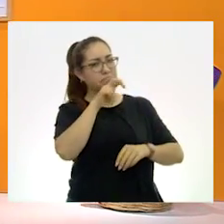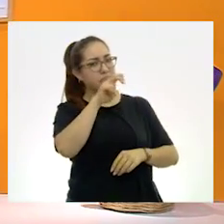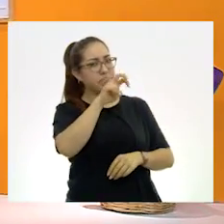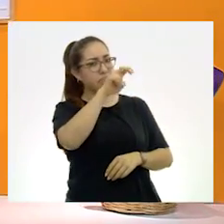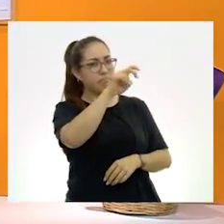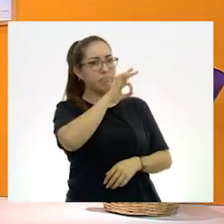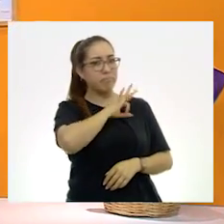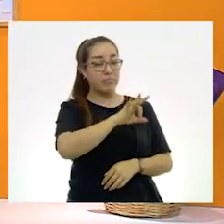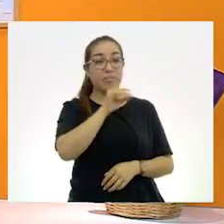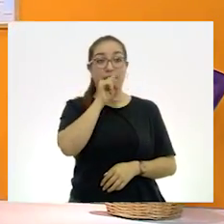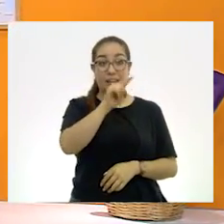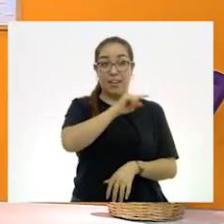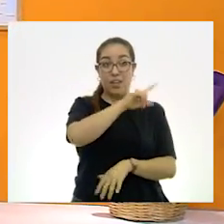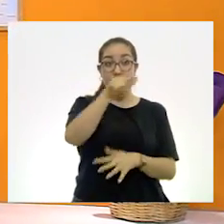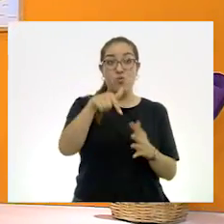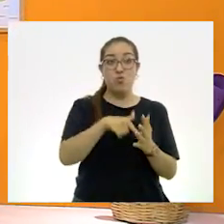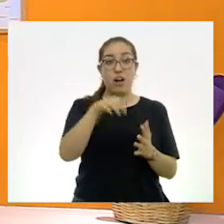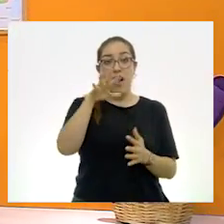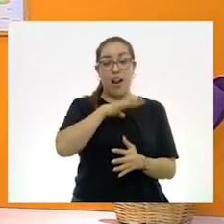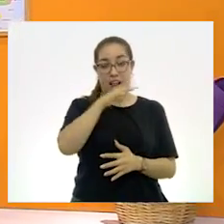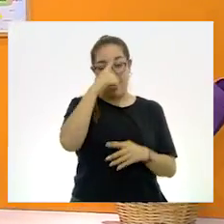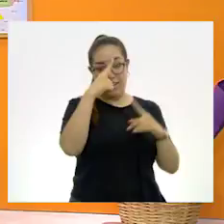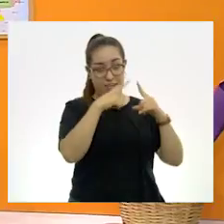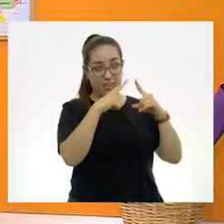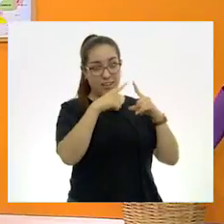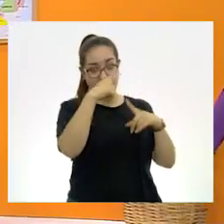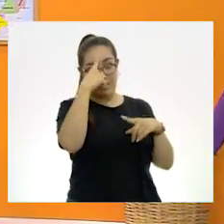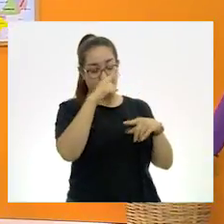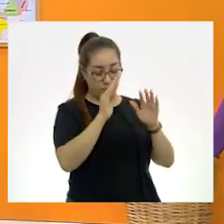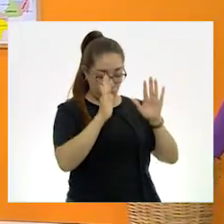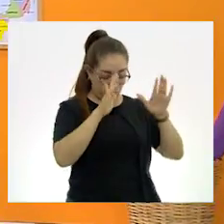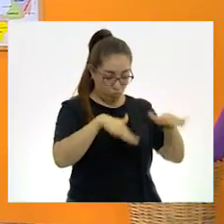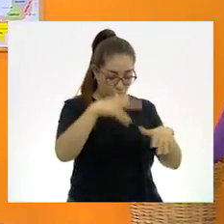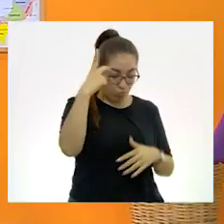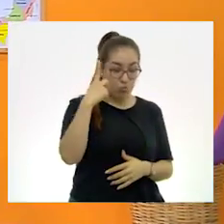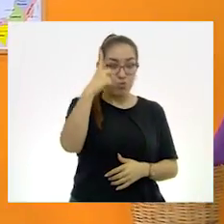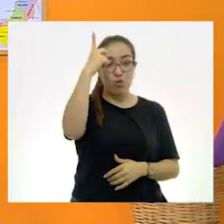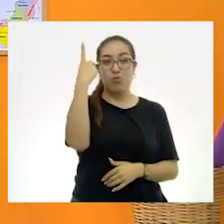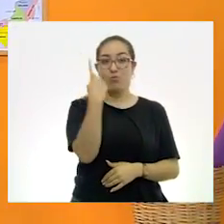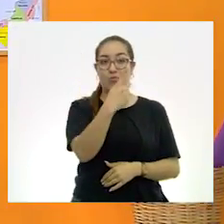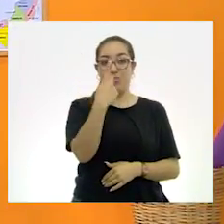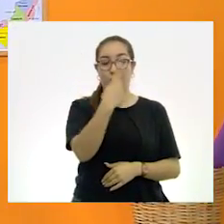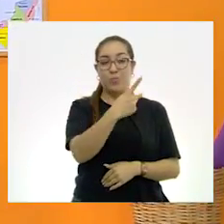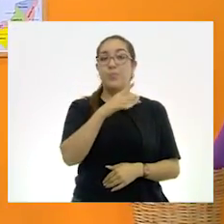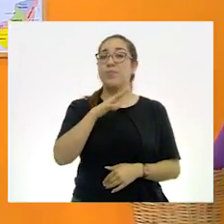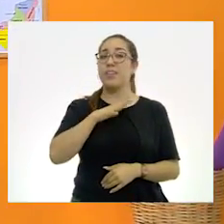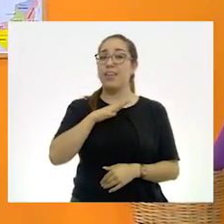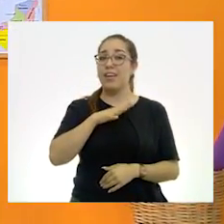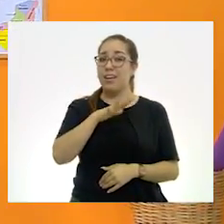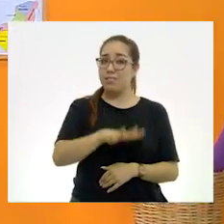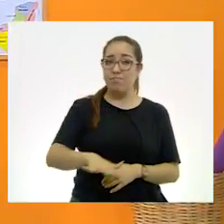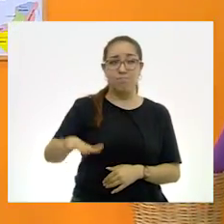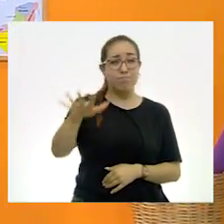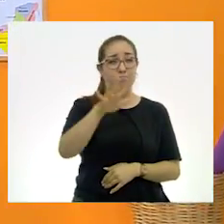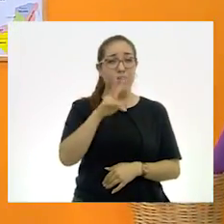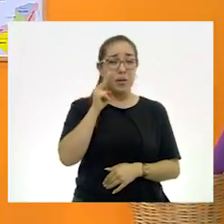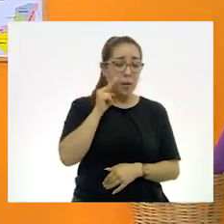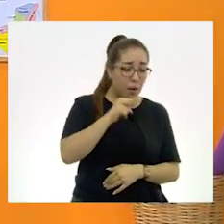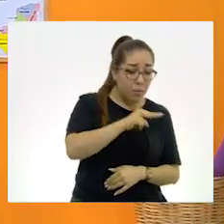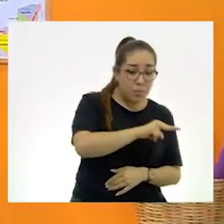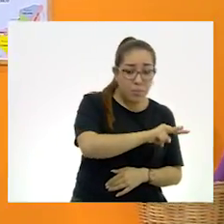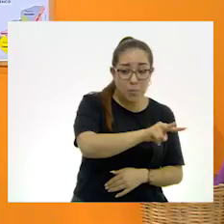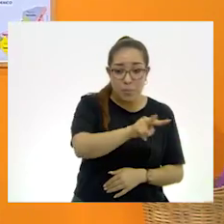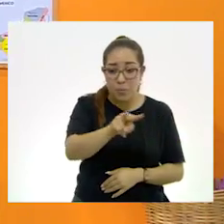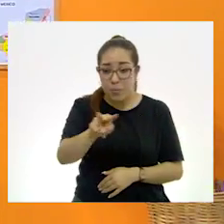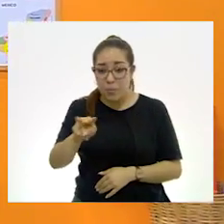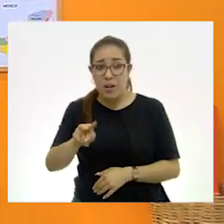un templo prehispánico dedicado al dios Tepoztécatl. Al estar ahí, tendrán una de las mejores vistas del pueblo. Y